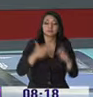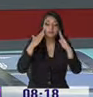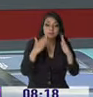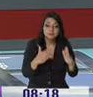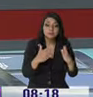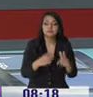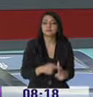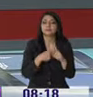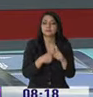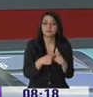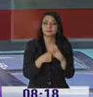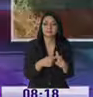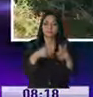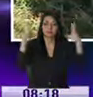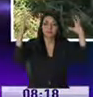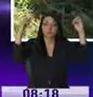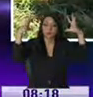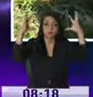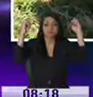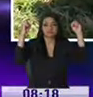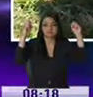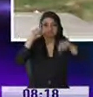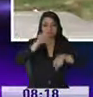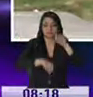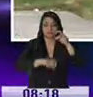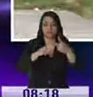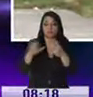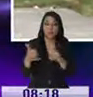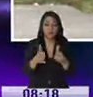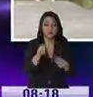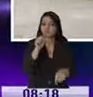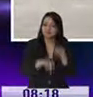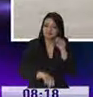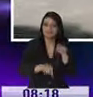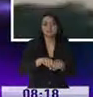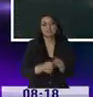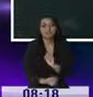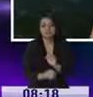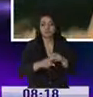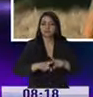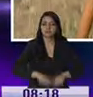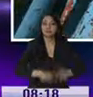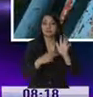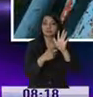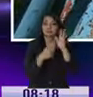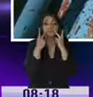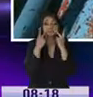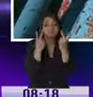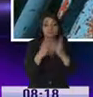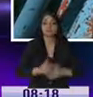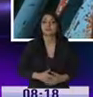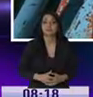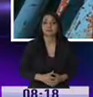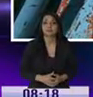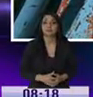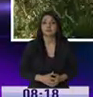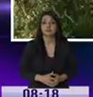porque no hay luminarias en buen estado, los juegos no están en buen estado, estamos bien, o sea, en suma,